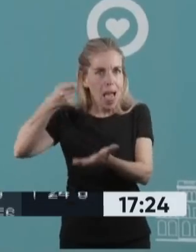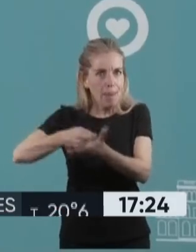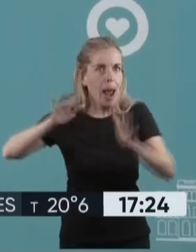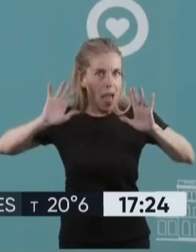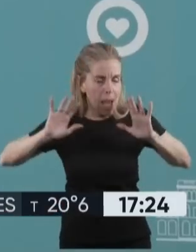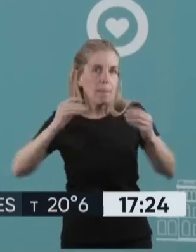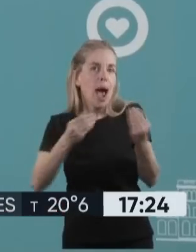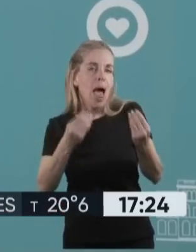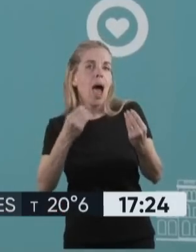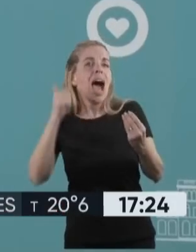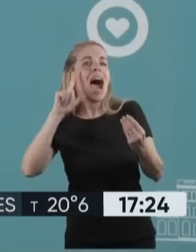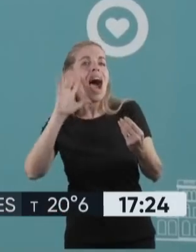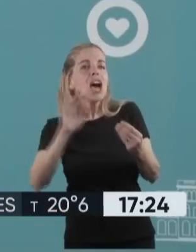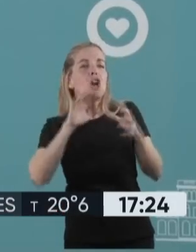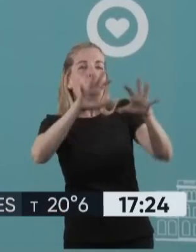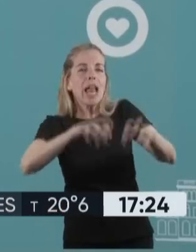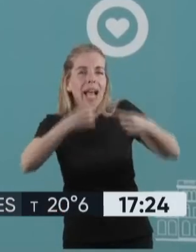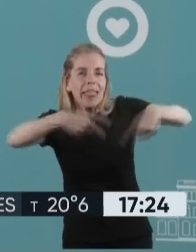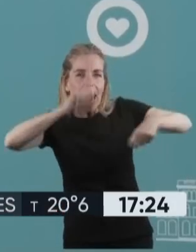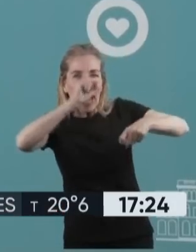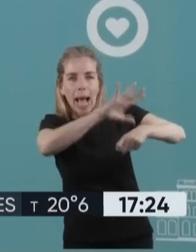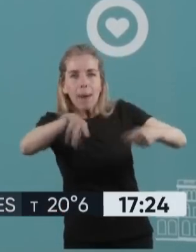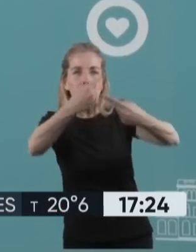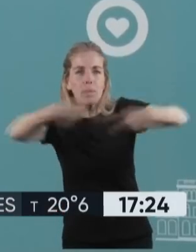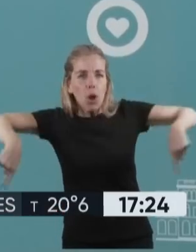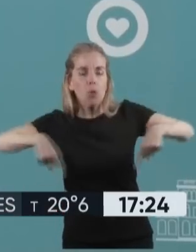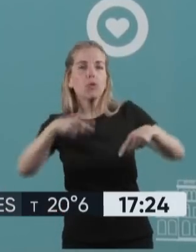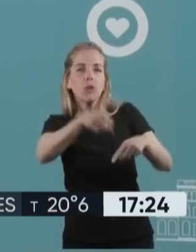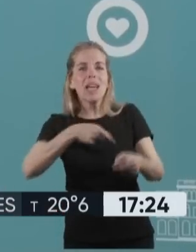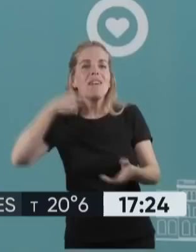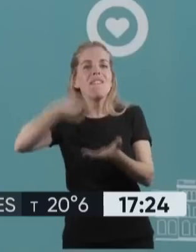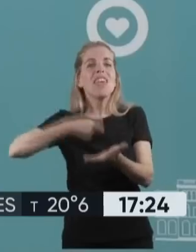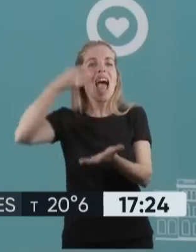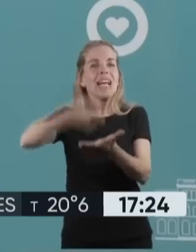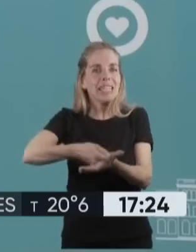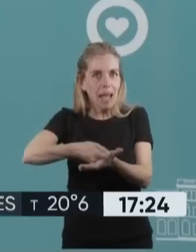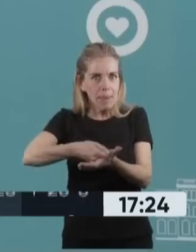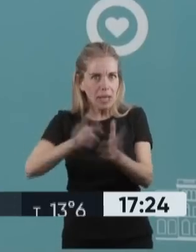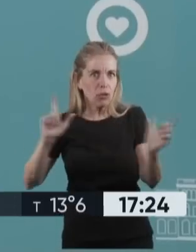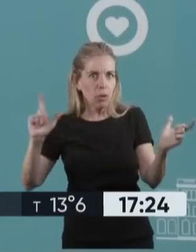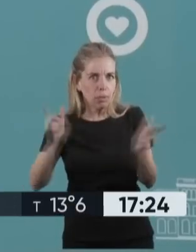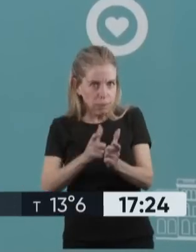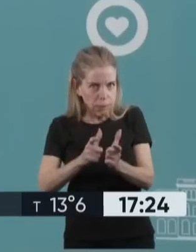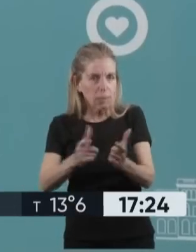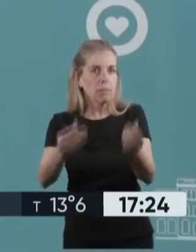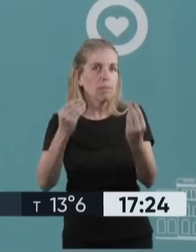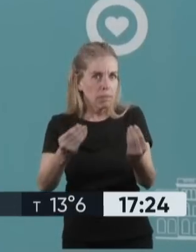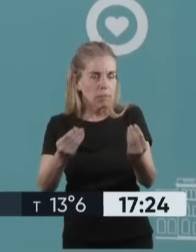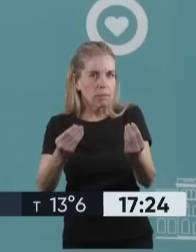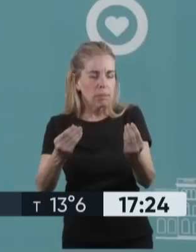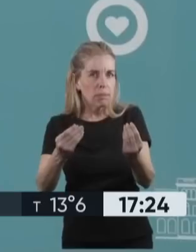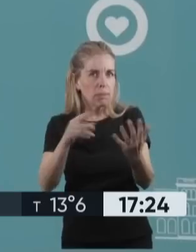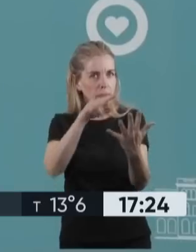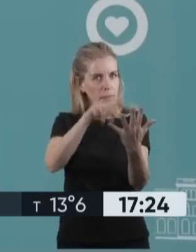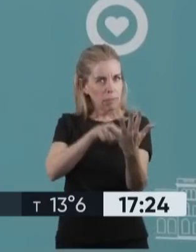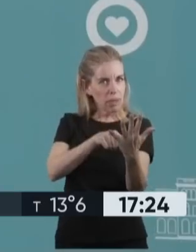agro, fertilizantes y productos fitosanitarios el financiamiento se redujo de los de